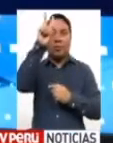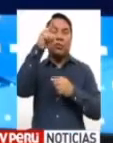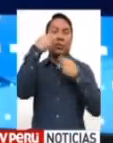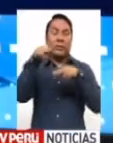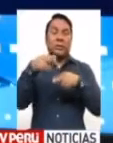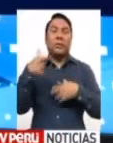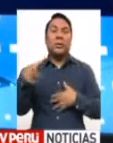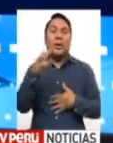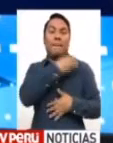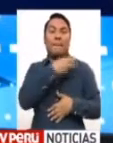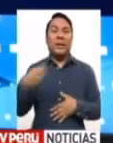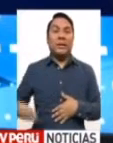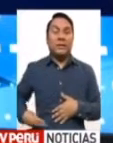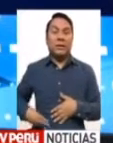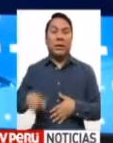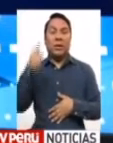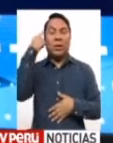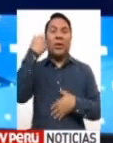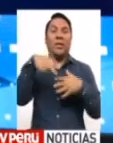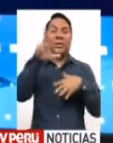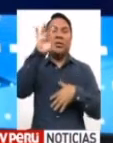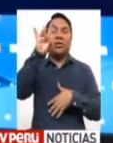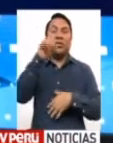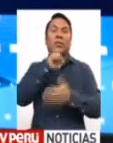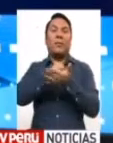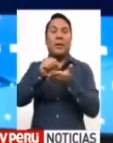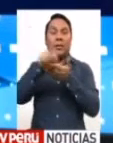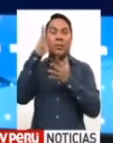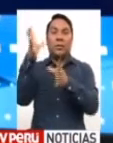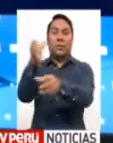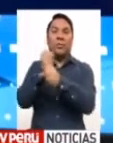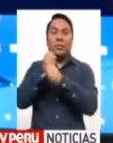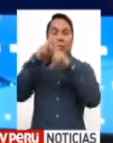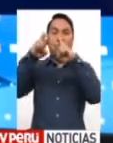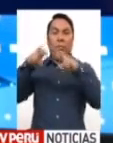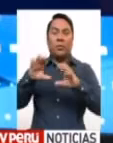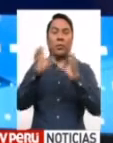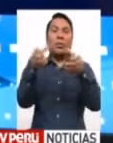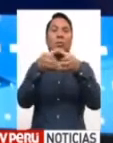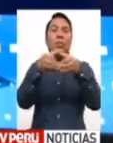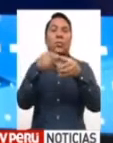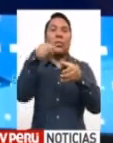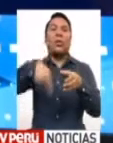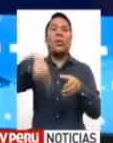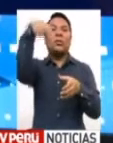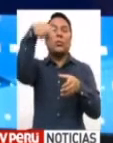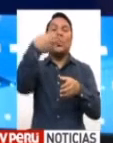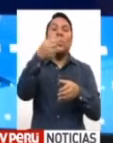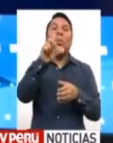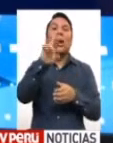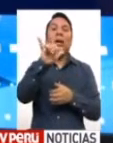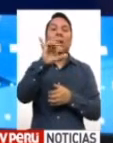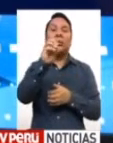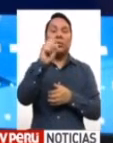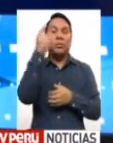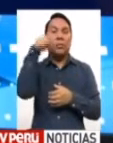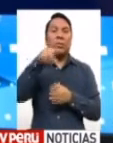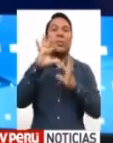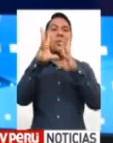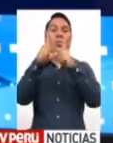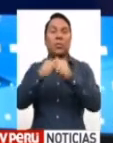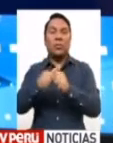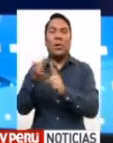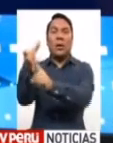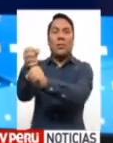El Ministerio Público pidió 18 meses de prisión preventiva para la organización criminal Los Norteños y Guarayos por delitos de robo,